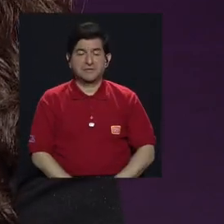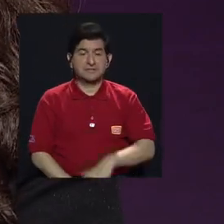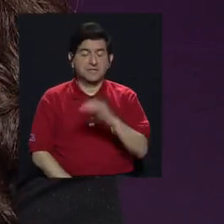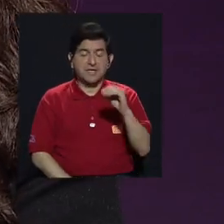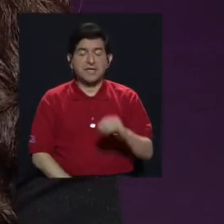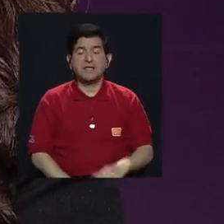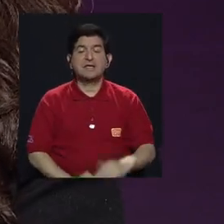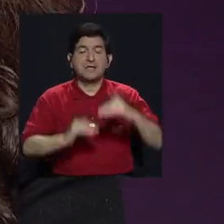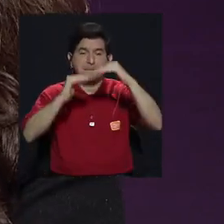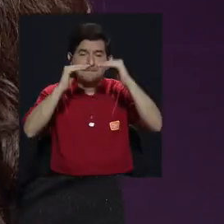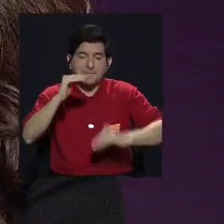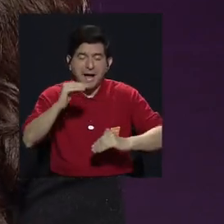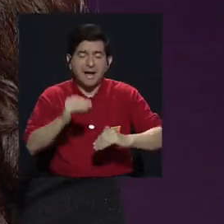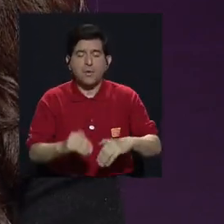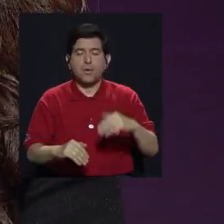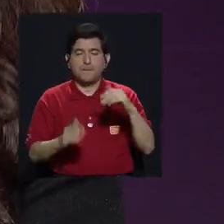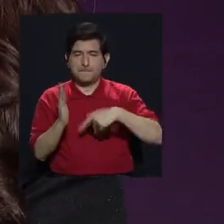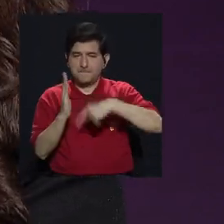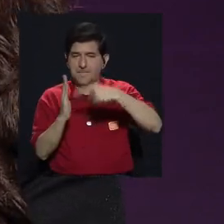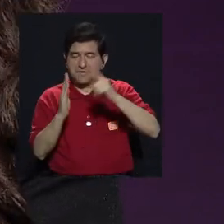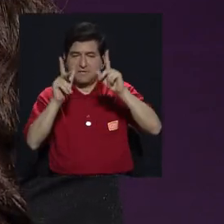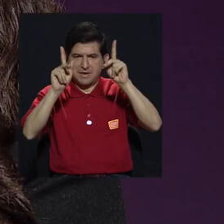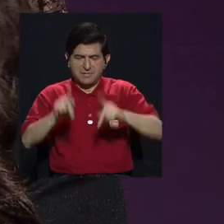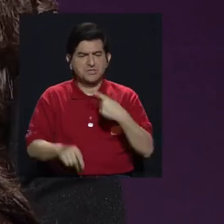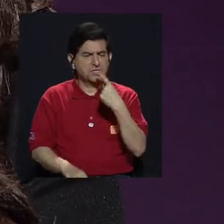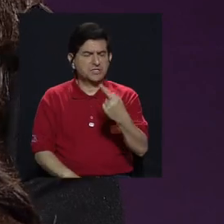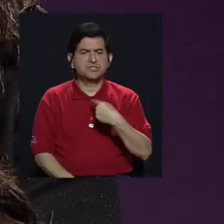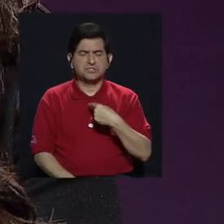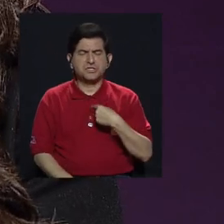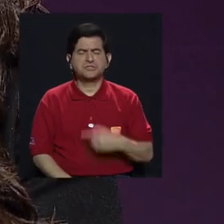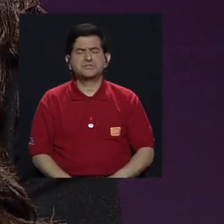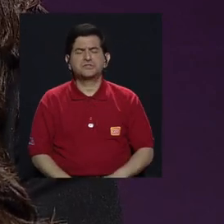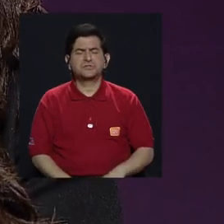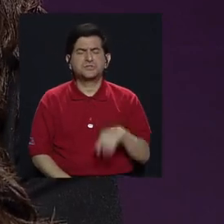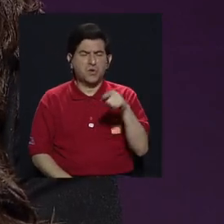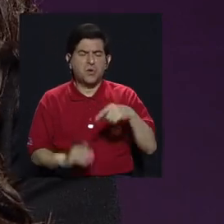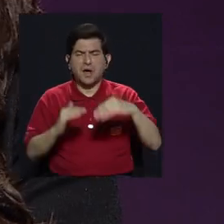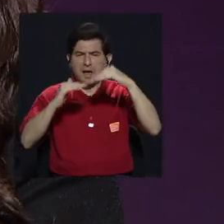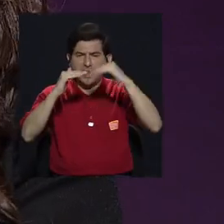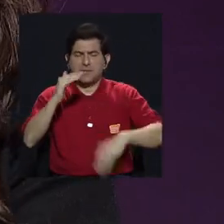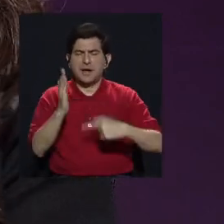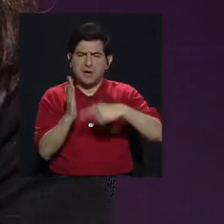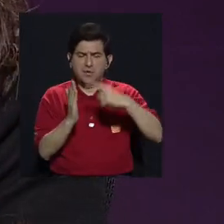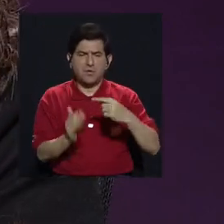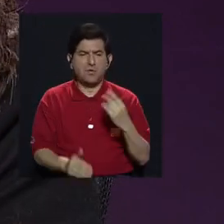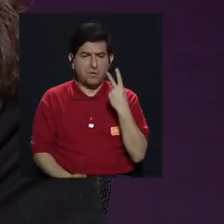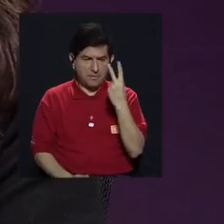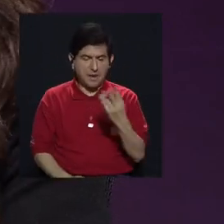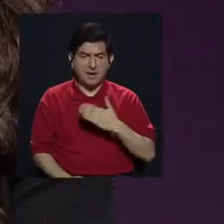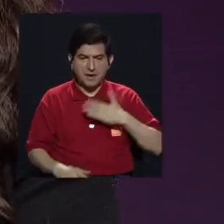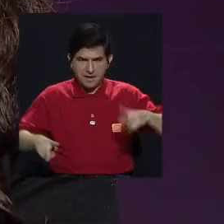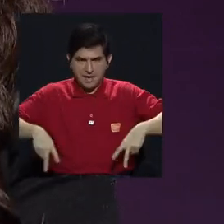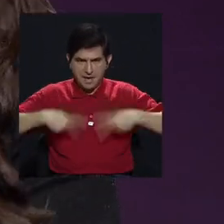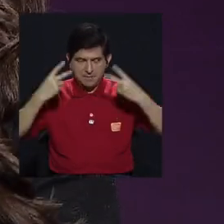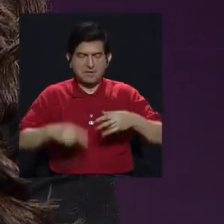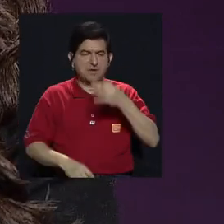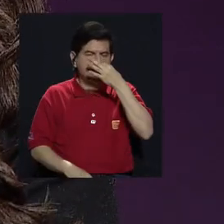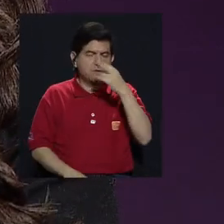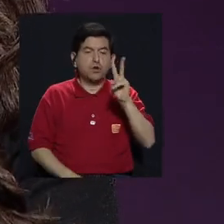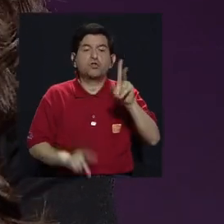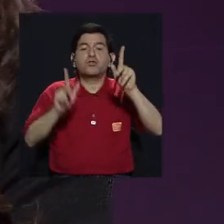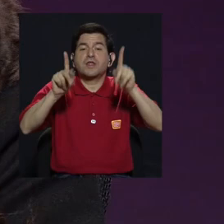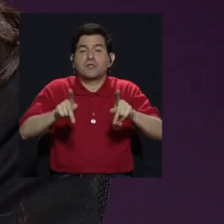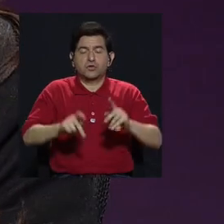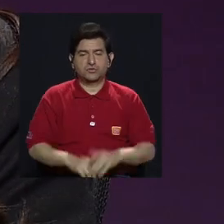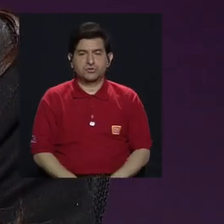los poliamorosos de bajo perfil son personas que dicen, yo soy de bajo perfil porque yo he visto que en mi vida me puedo enamorar de dos